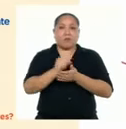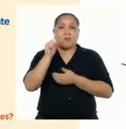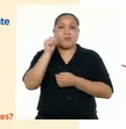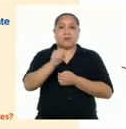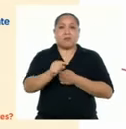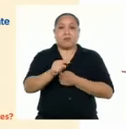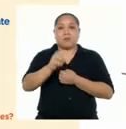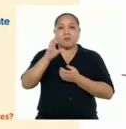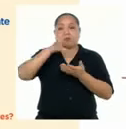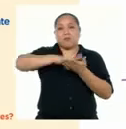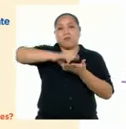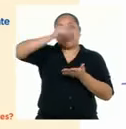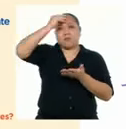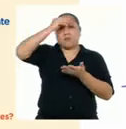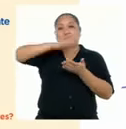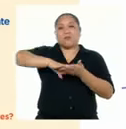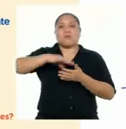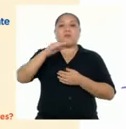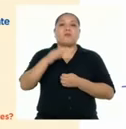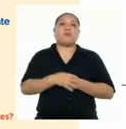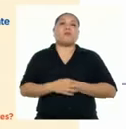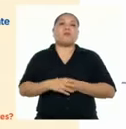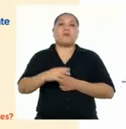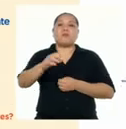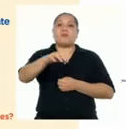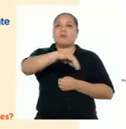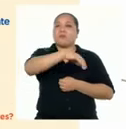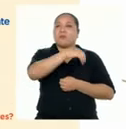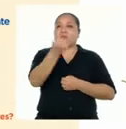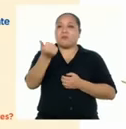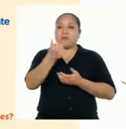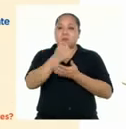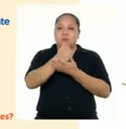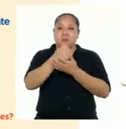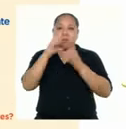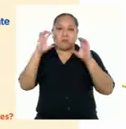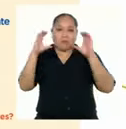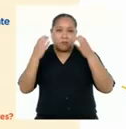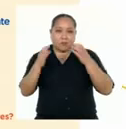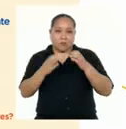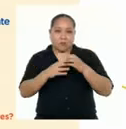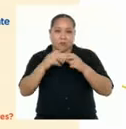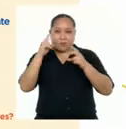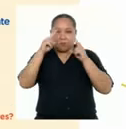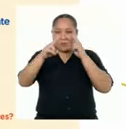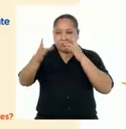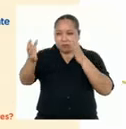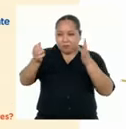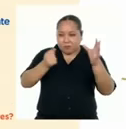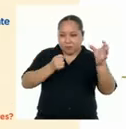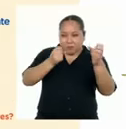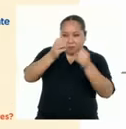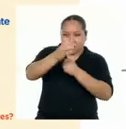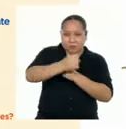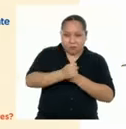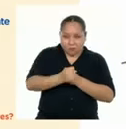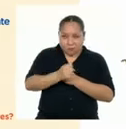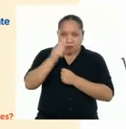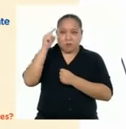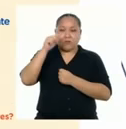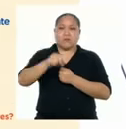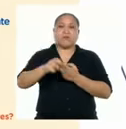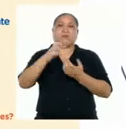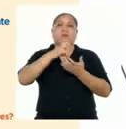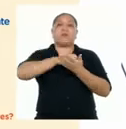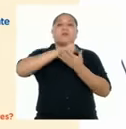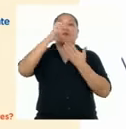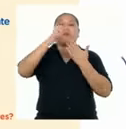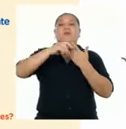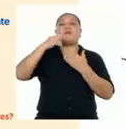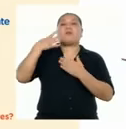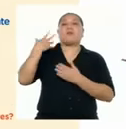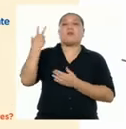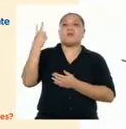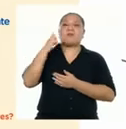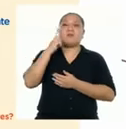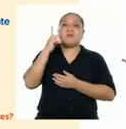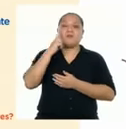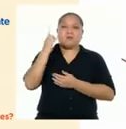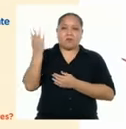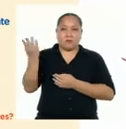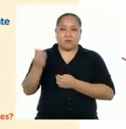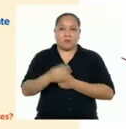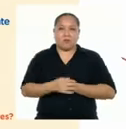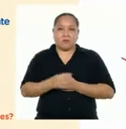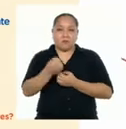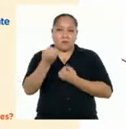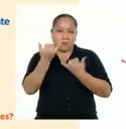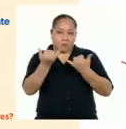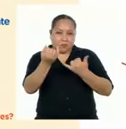sobre lo que aprenderán en las otras áreas y los tengan a la mano para el programa del viernes.